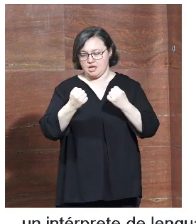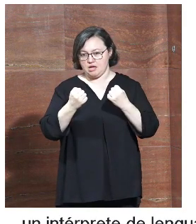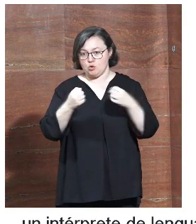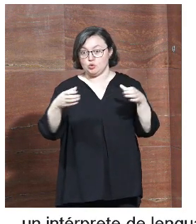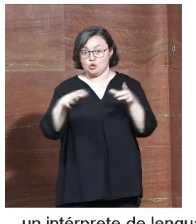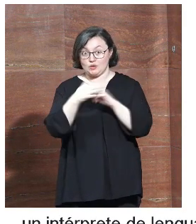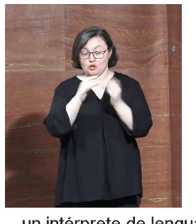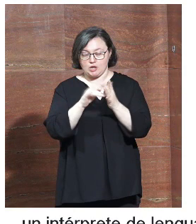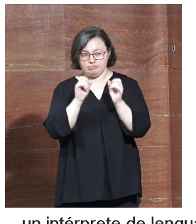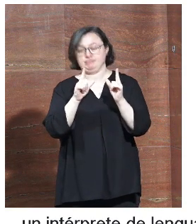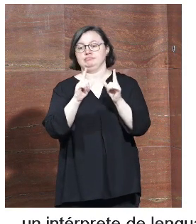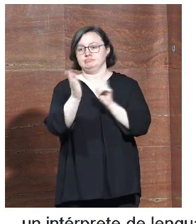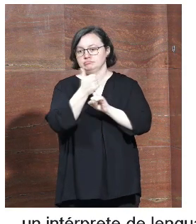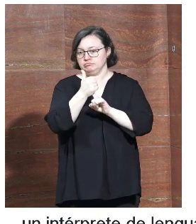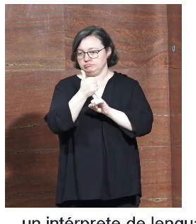a esa situación,